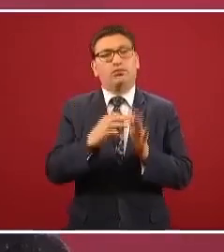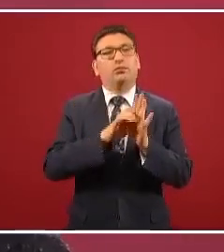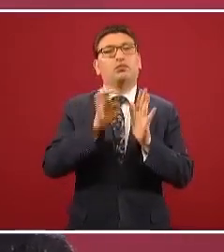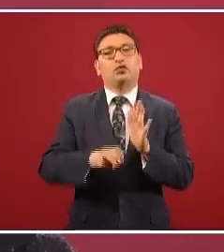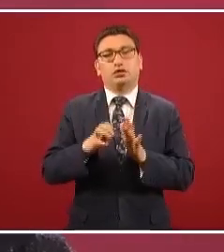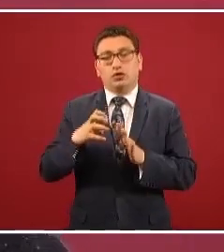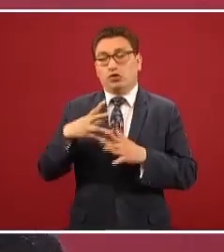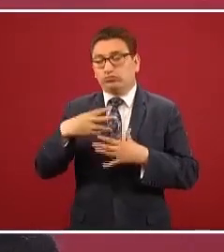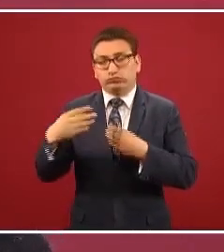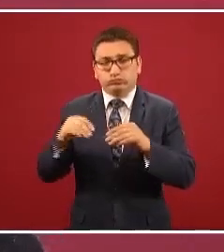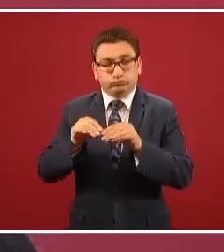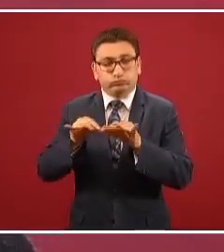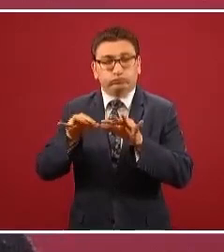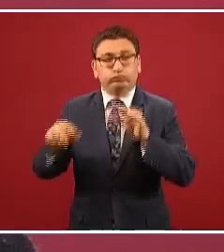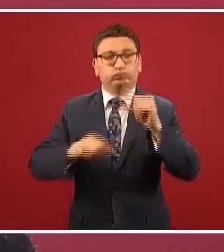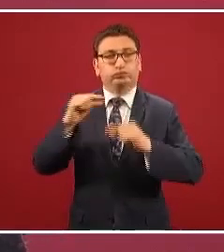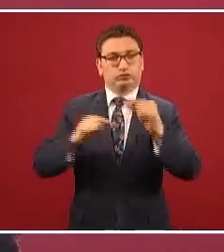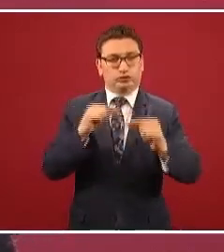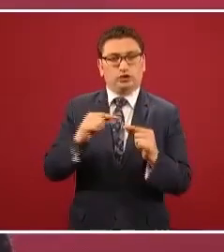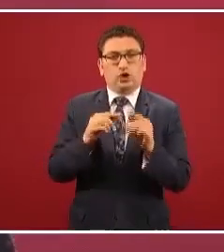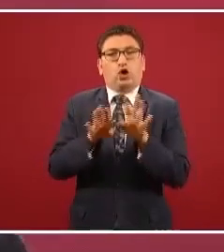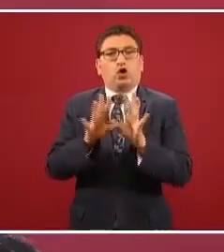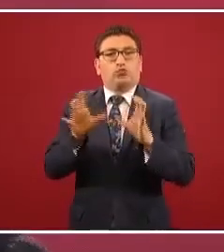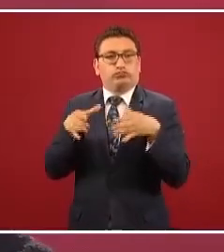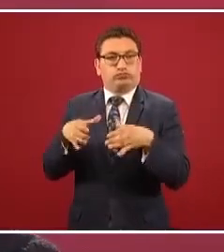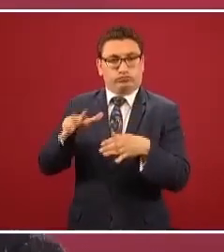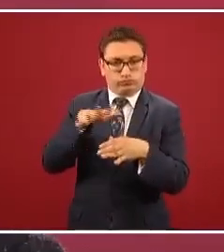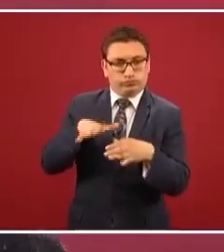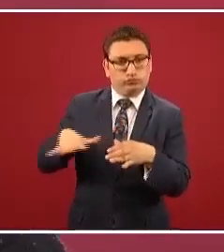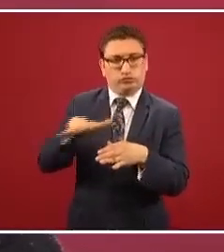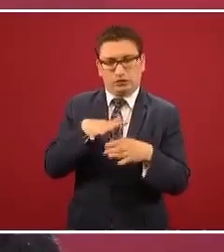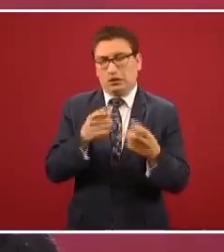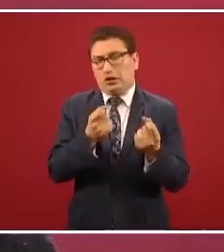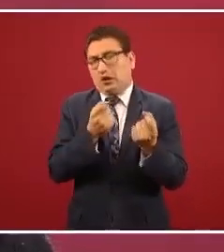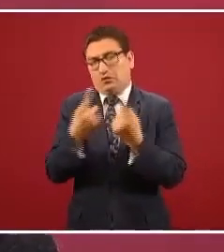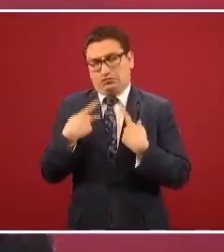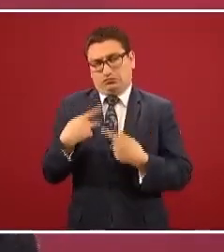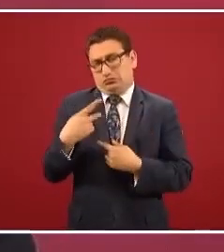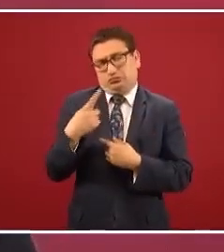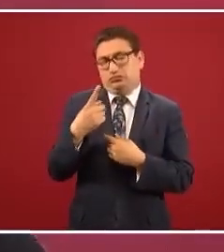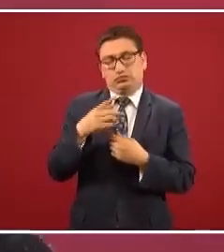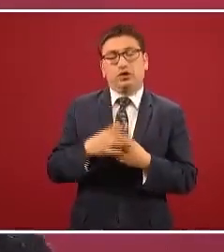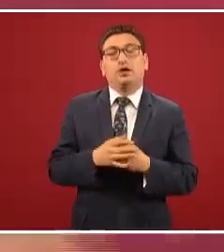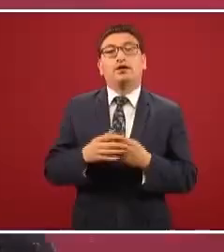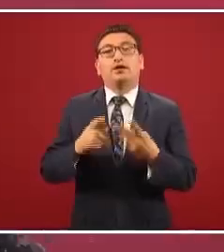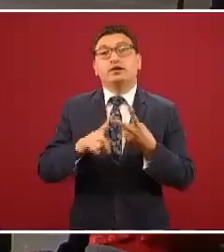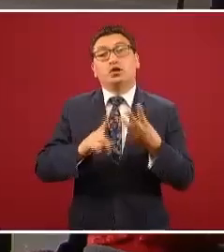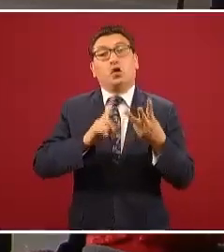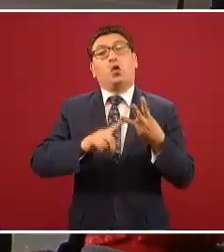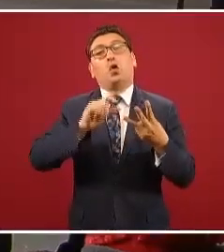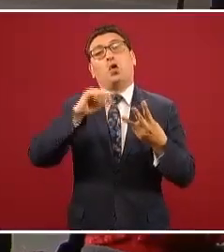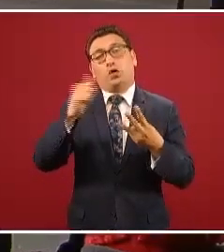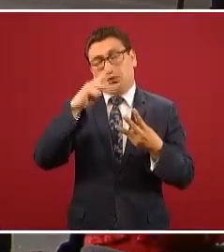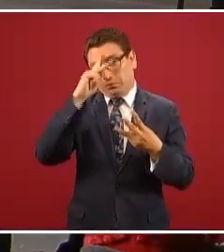una transmisión más amplia y sería una transmisión comunitaria de algunos cientos de personas. Y otros escenarios serían ya una